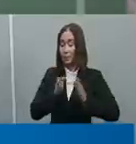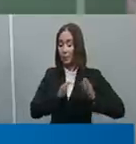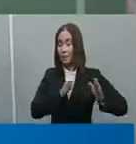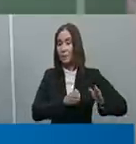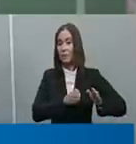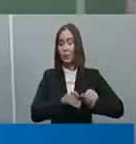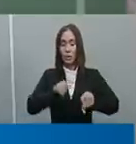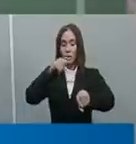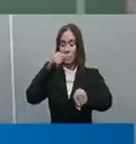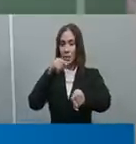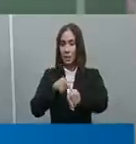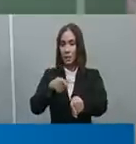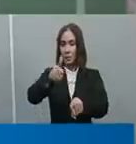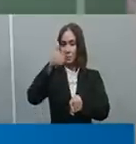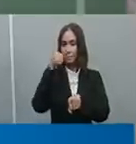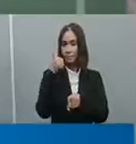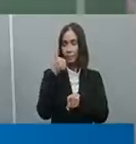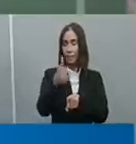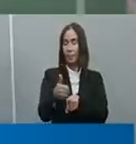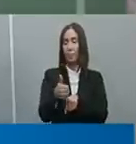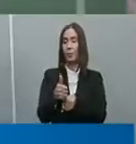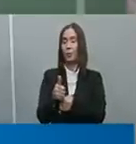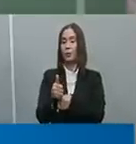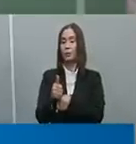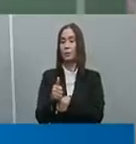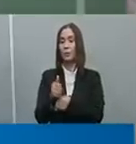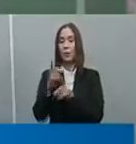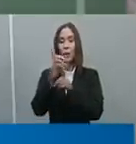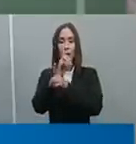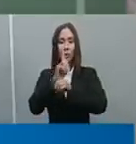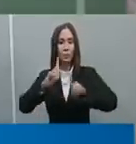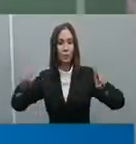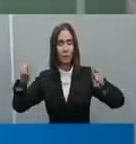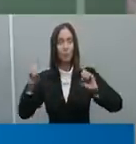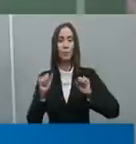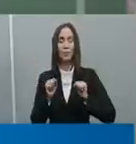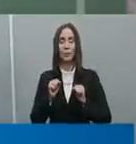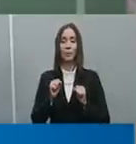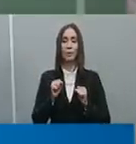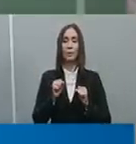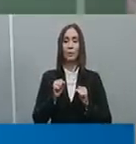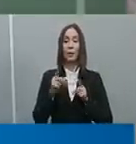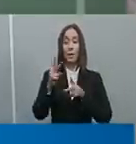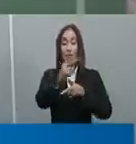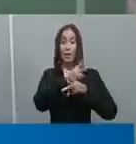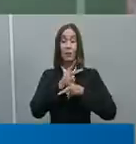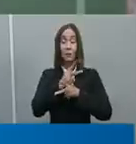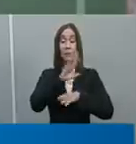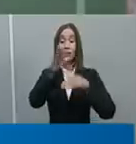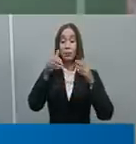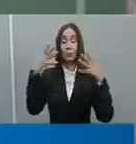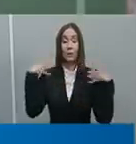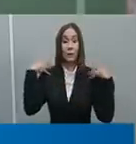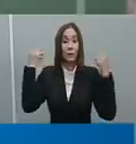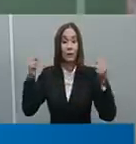tiempo y forma con las máximas garantías democráticas y, por supuesto, preservando la salud y la seguridad de la